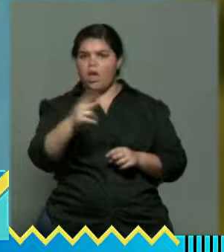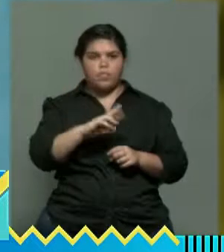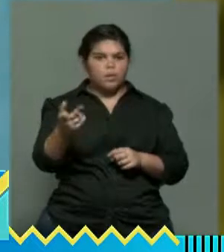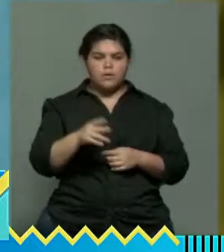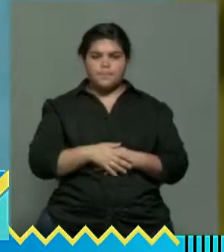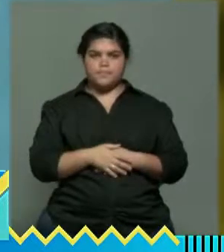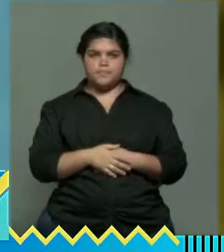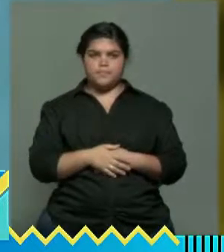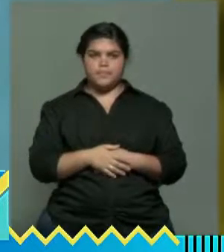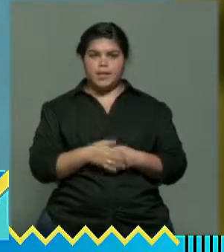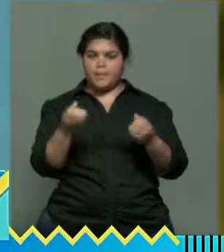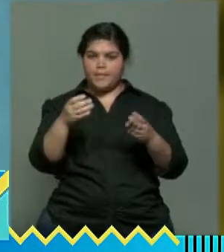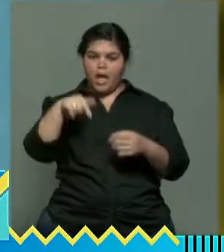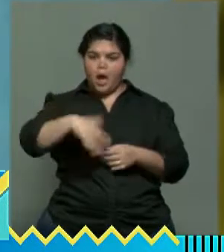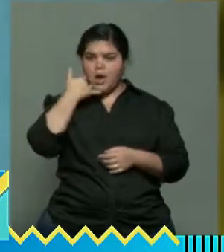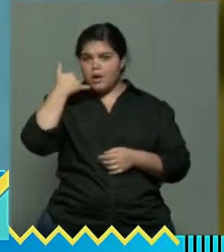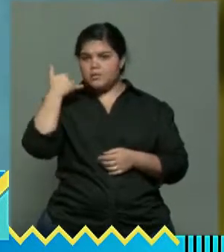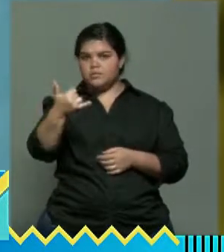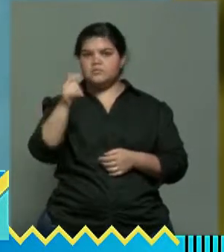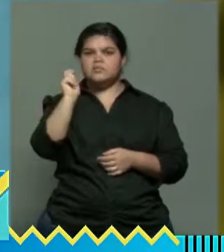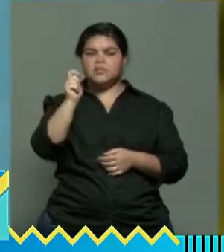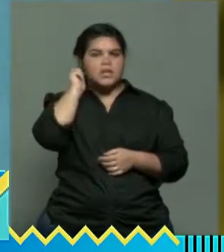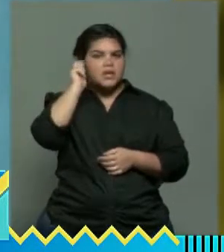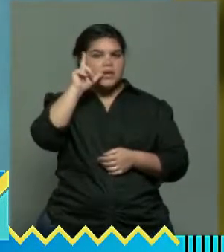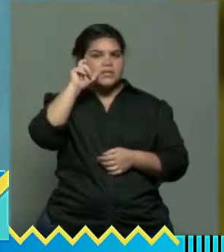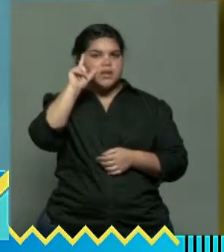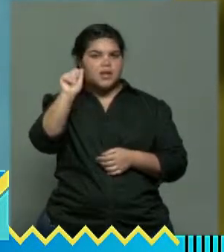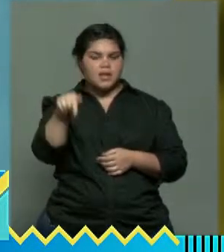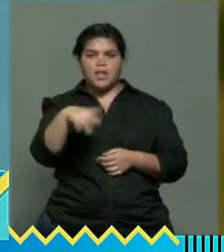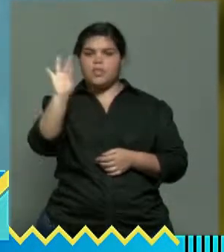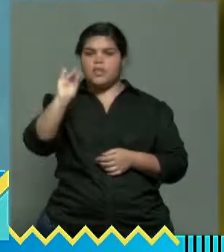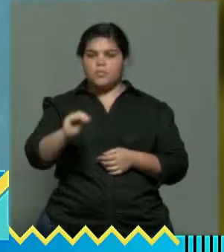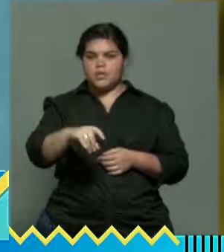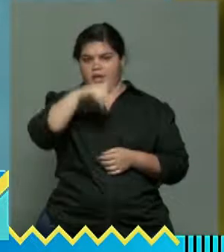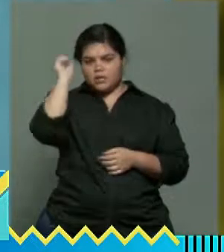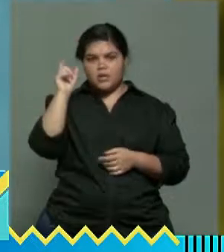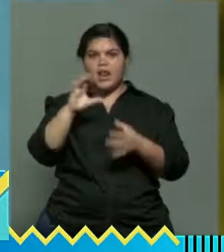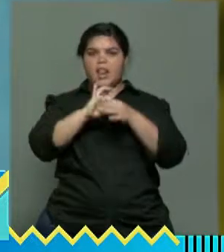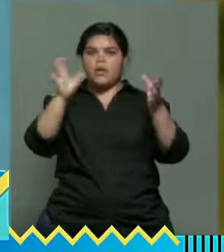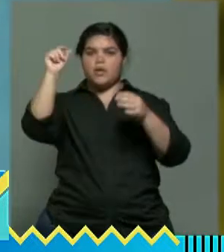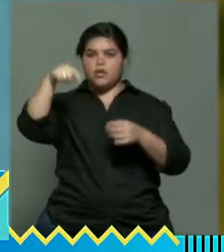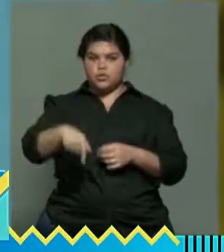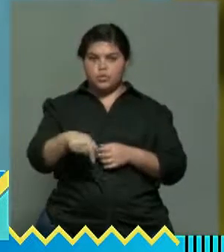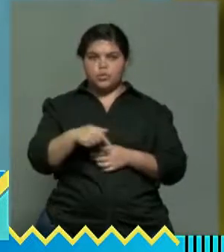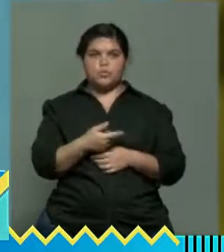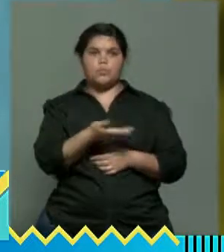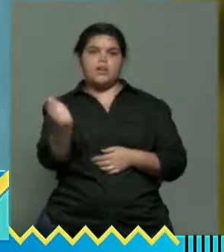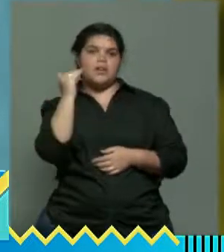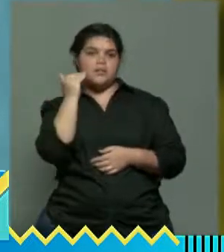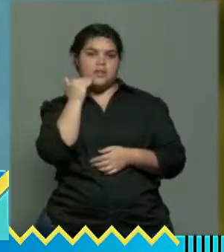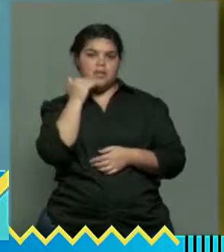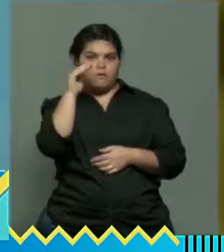vamos a ir a una comunicación telefónica con Graciela Cusinet, diputada nacional por Libres del Sur. Graciela, buenas tardes. Fernando Oviedo te